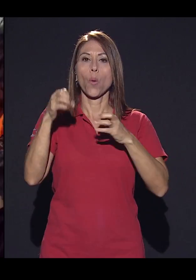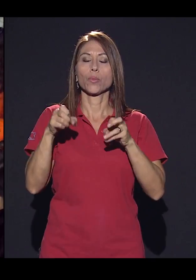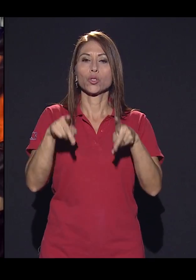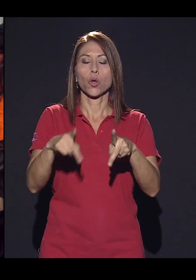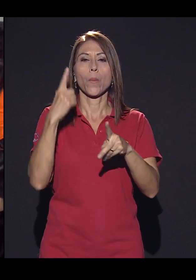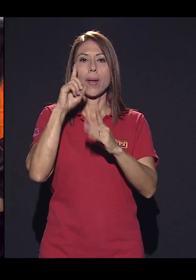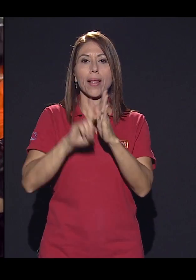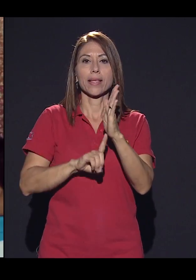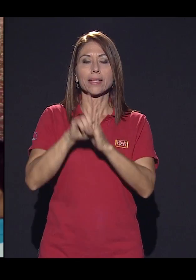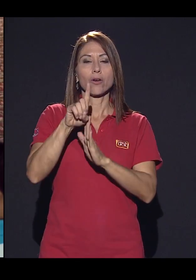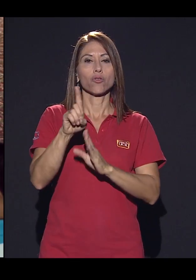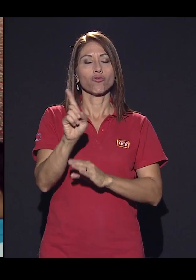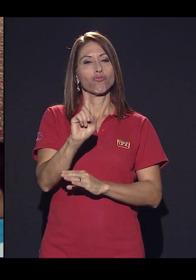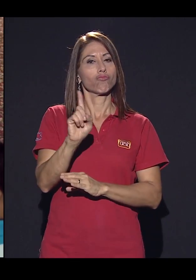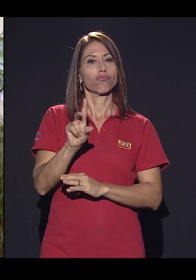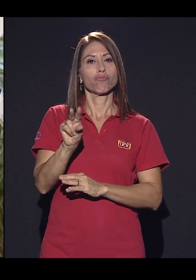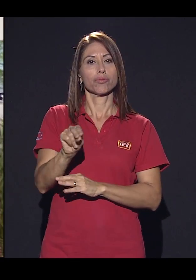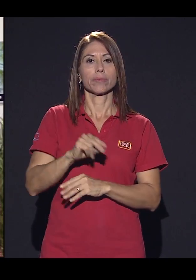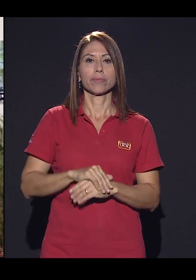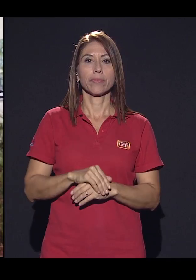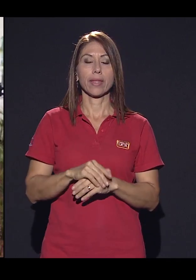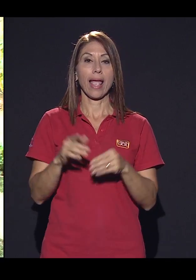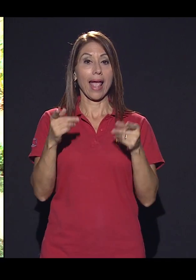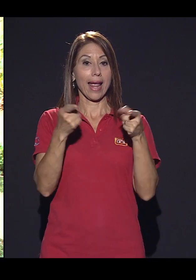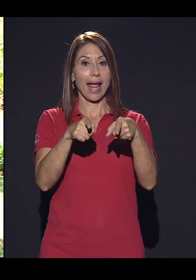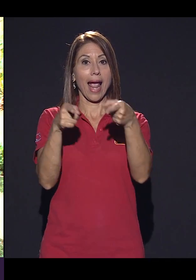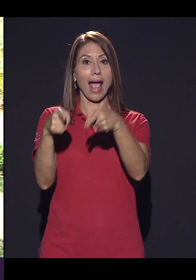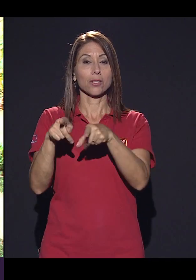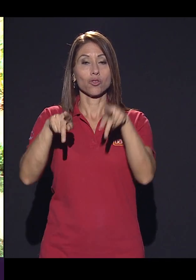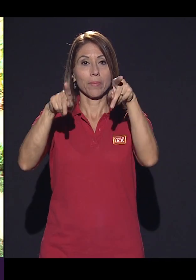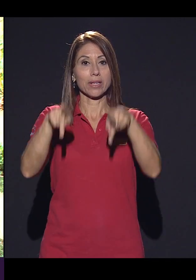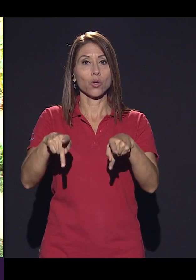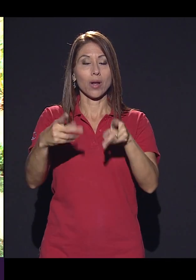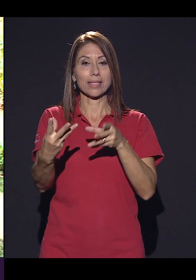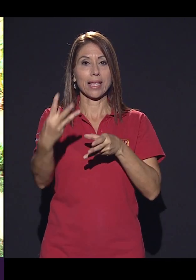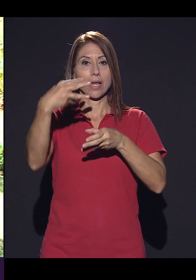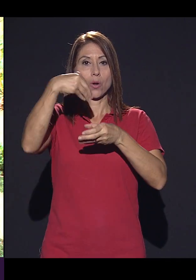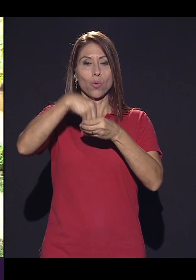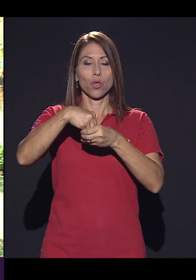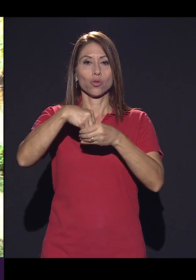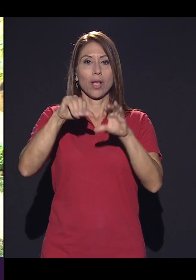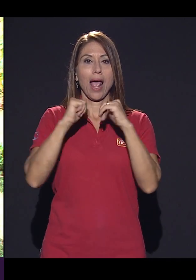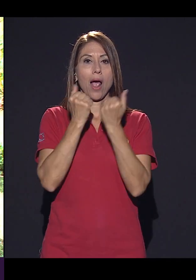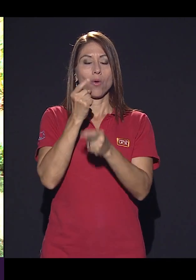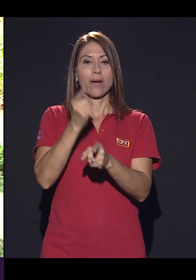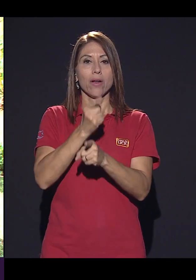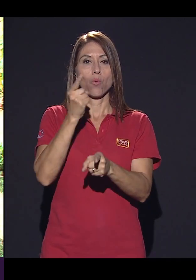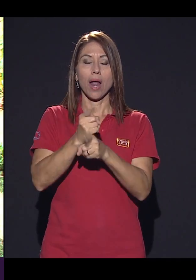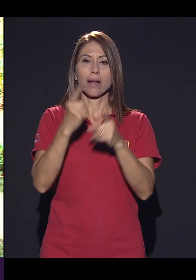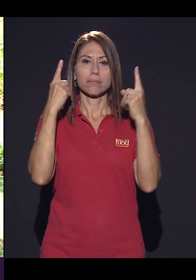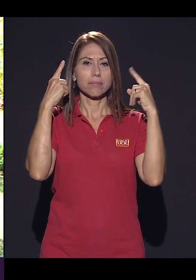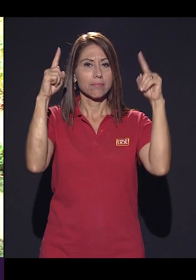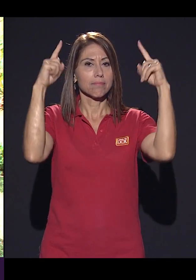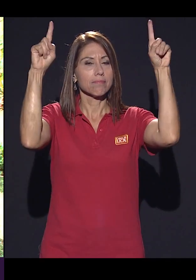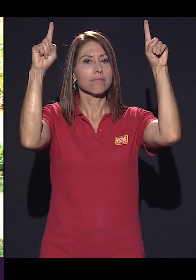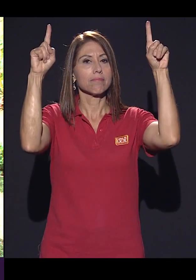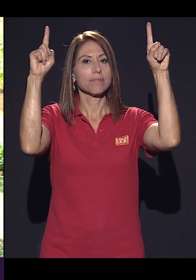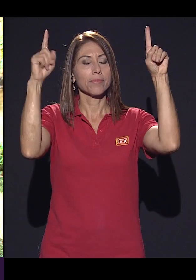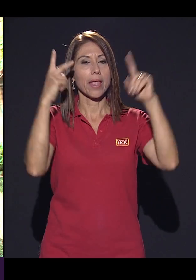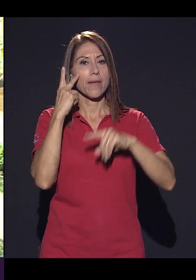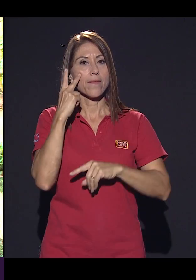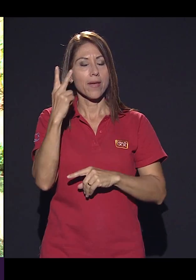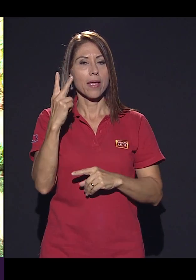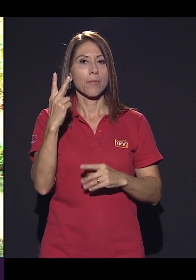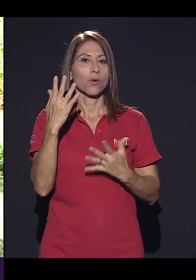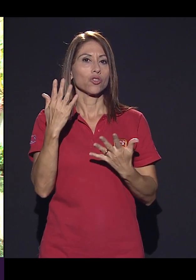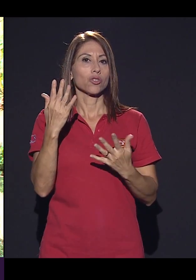opción para el desarrollo de este colectivo. Los casos de personas que han sido incluidos en aulas regulares han sido súper exitosos